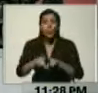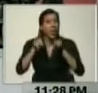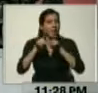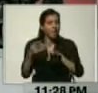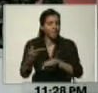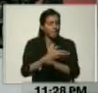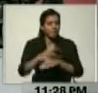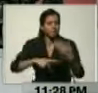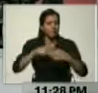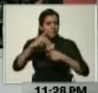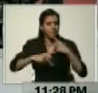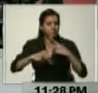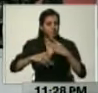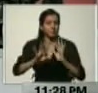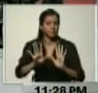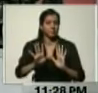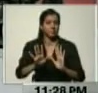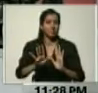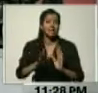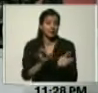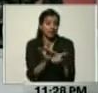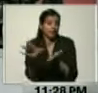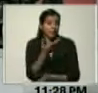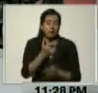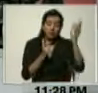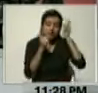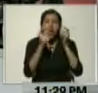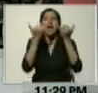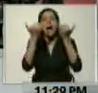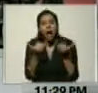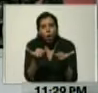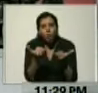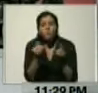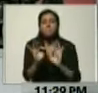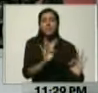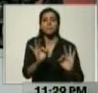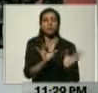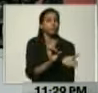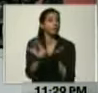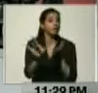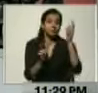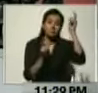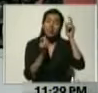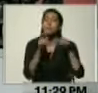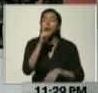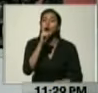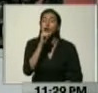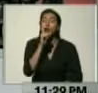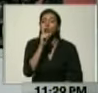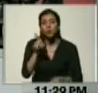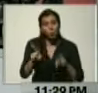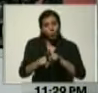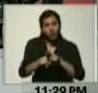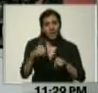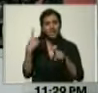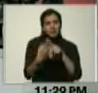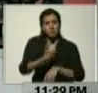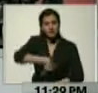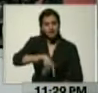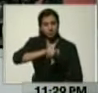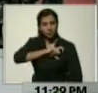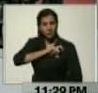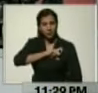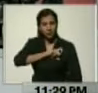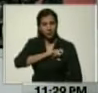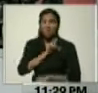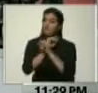planificado, que era la salida del comandante Chávez. Ahora es la salida del compañero Nicolás Maduro. Y así como Aznar